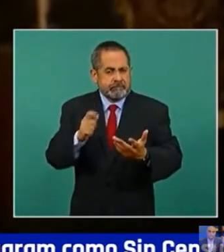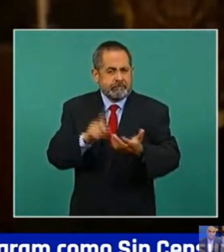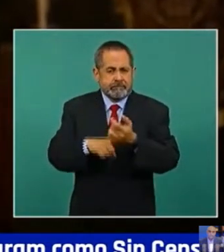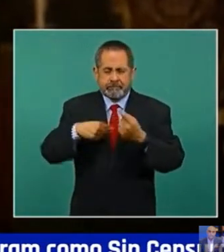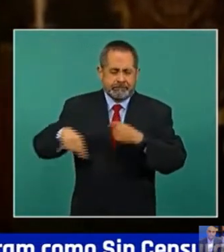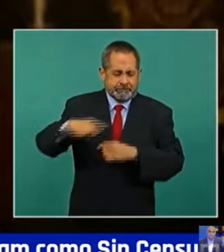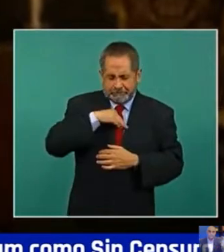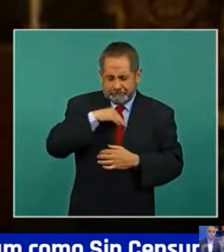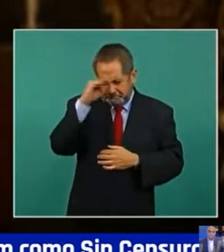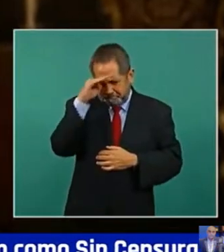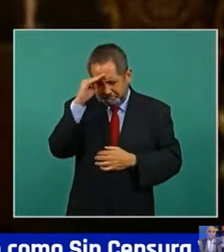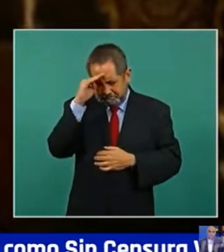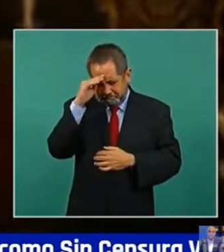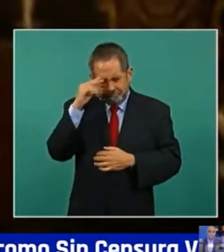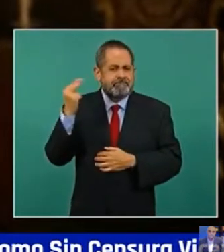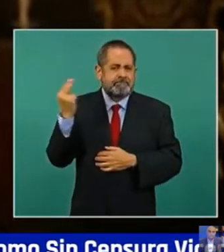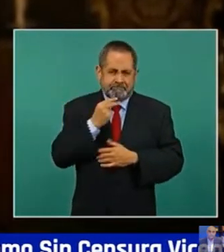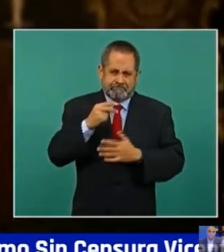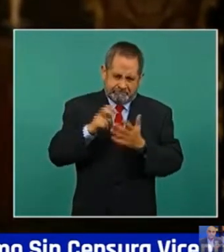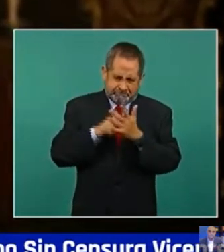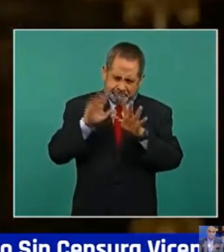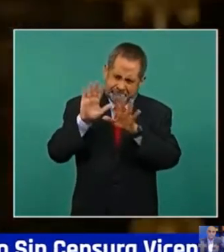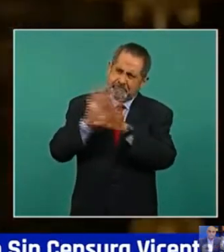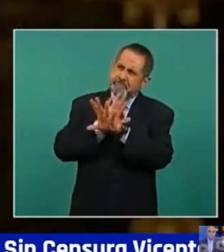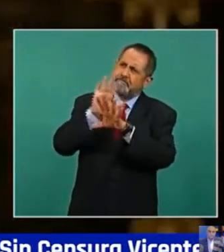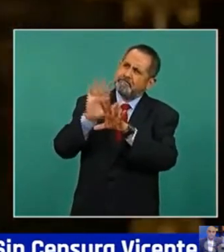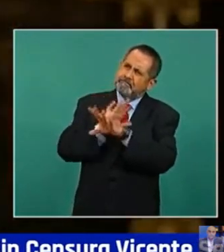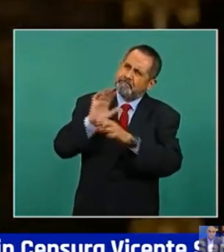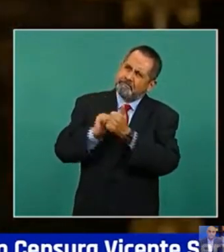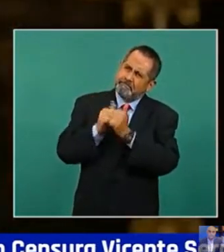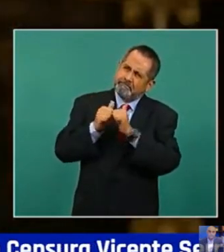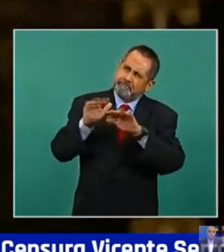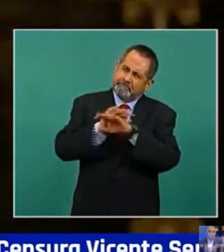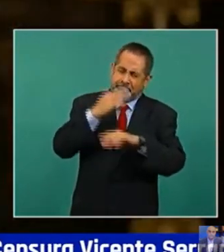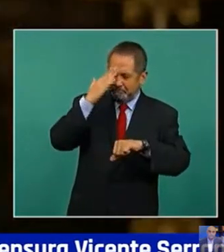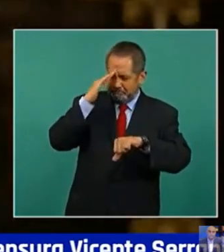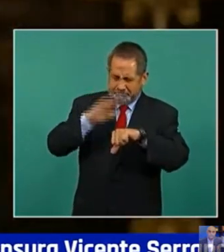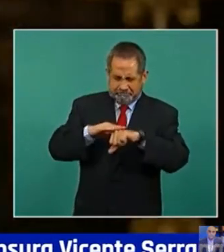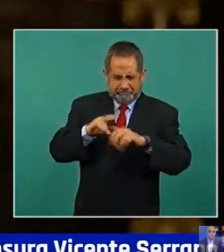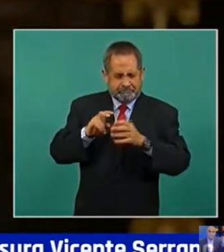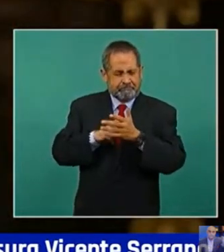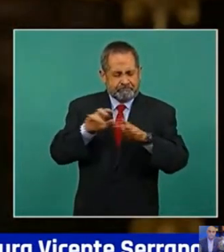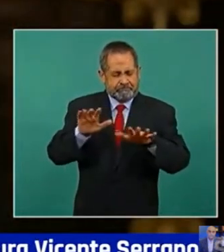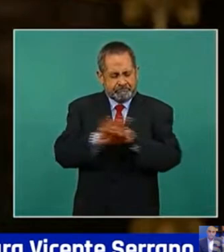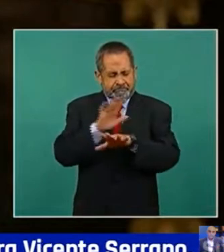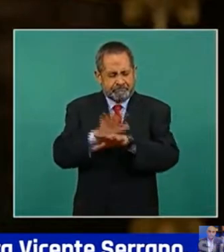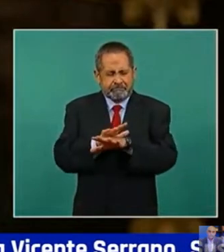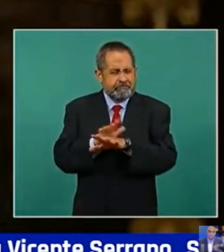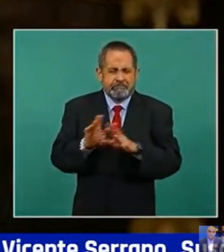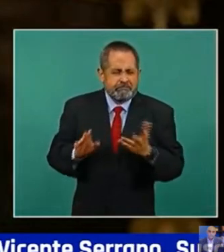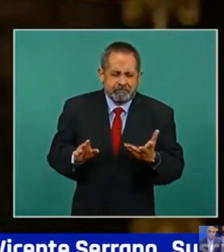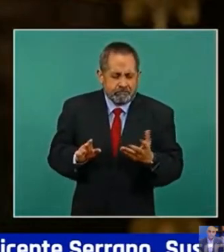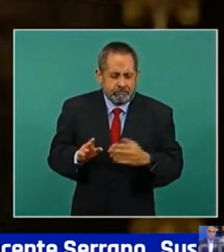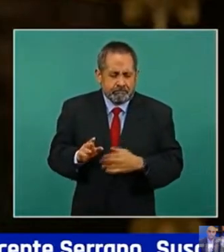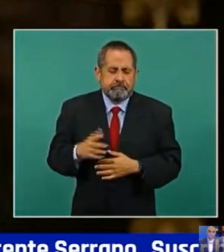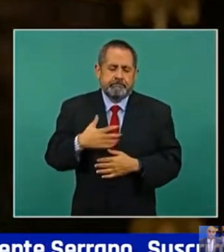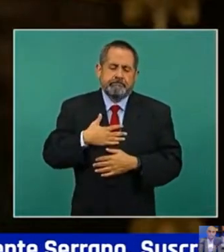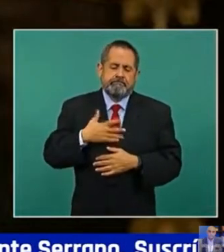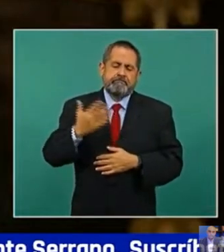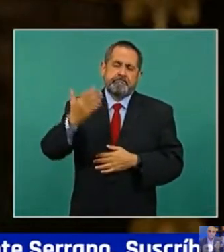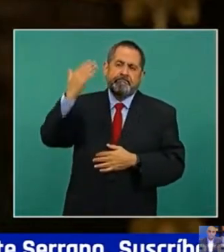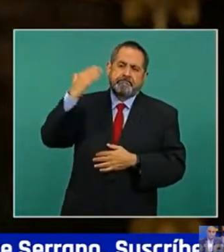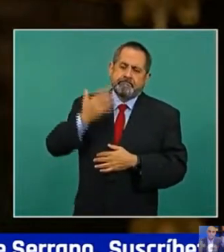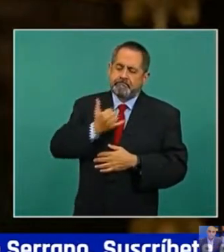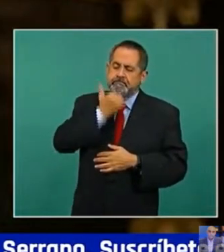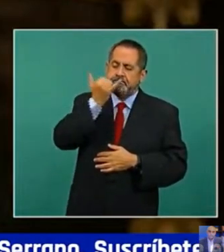un proceso de purificación de la memoria, es decir, reconocer los errores cometidos en el